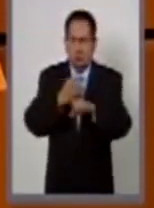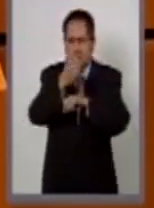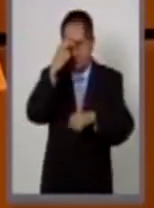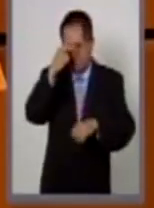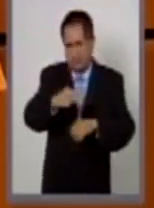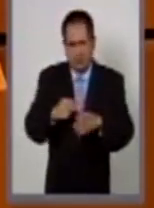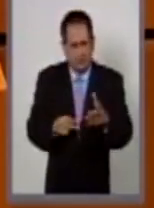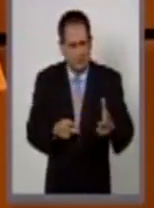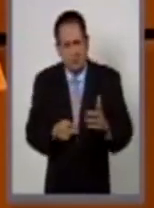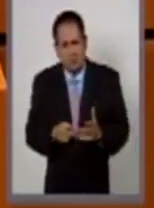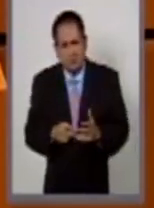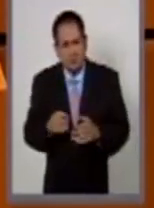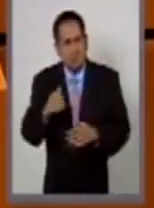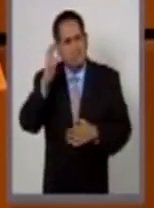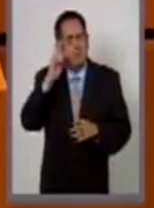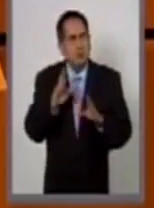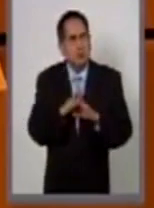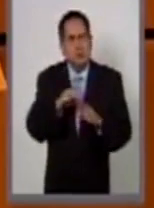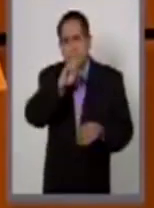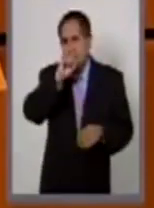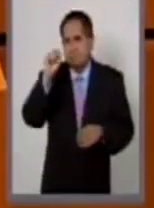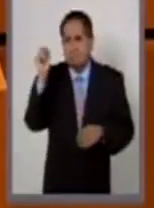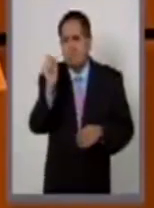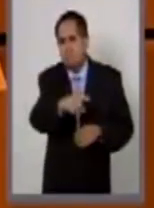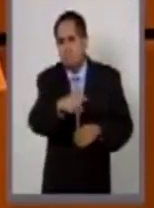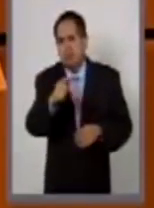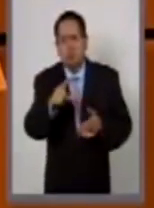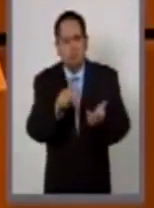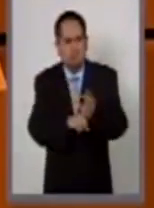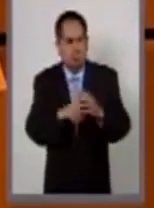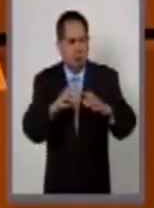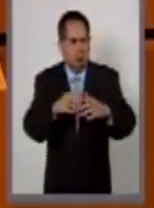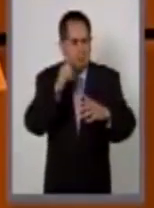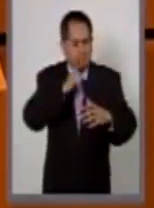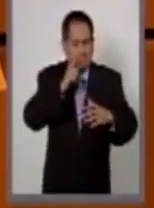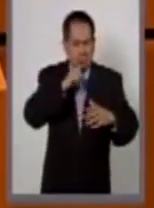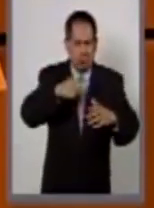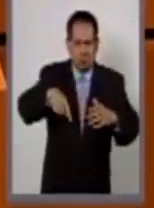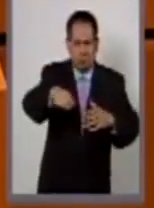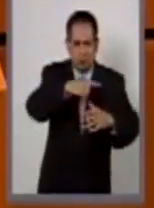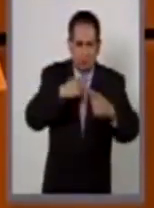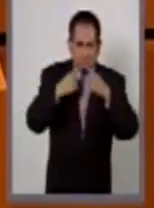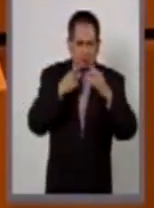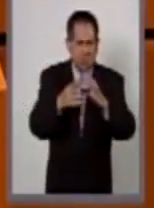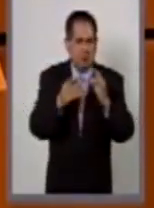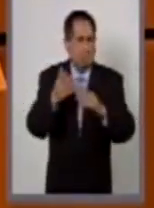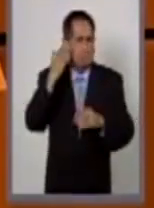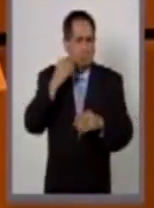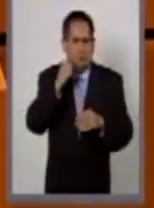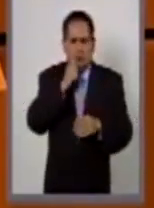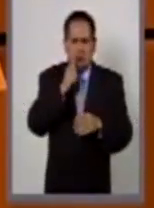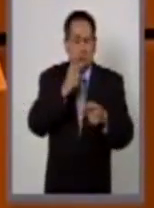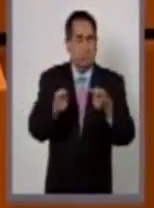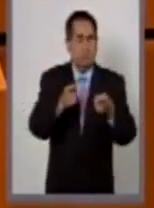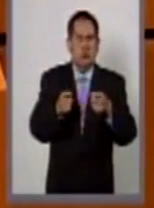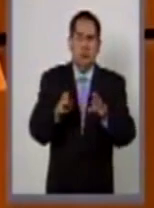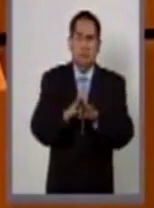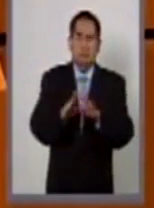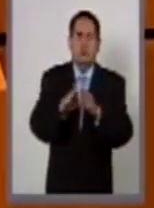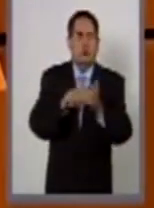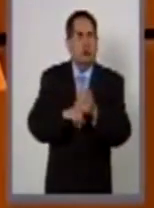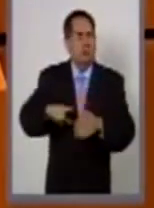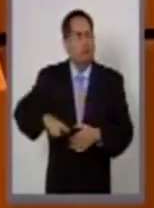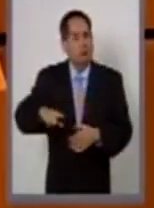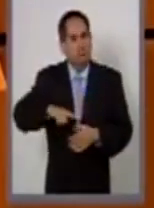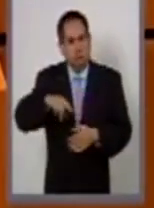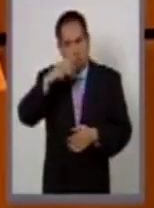México eran los mismos que siempre habían funcionado bajo el control del